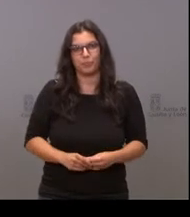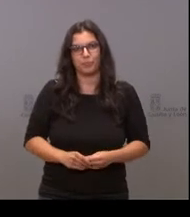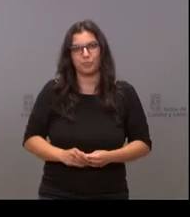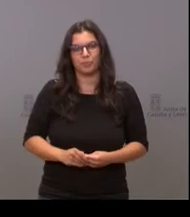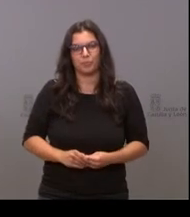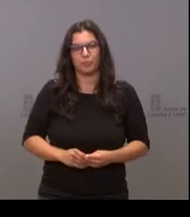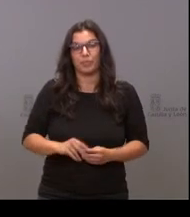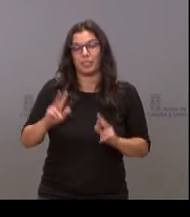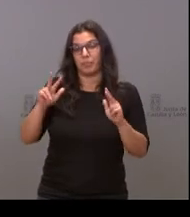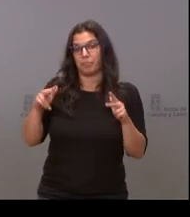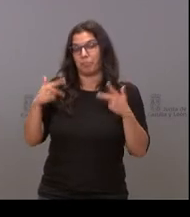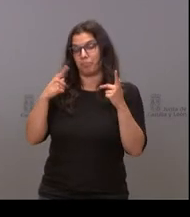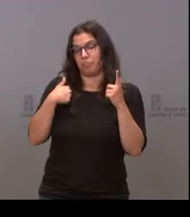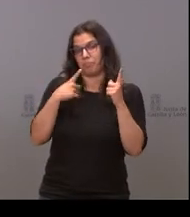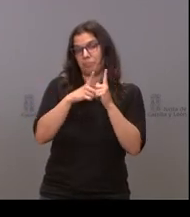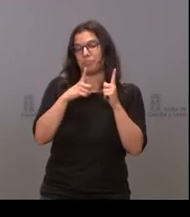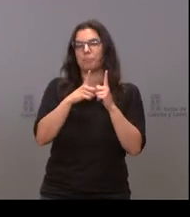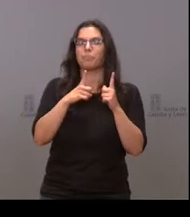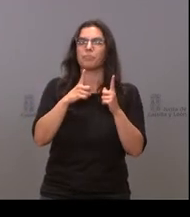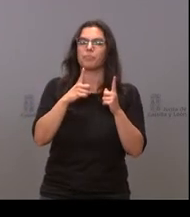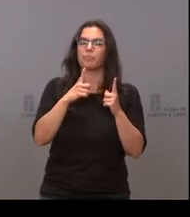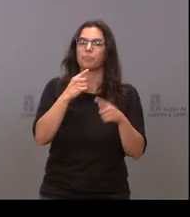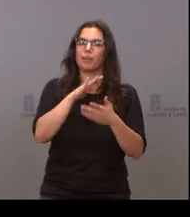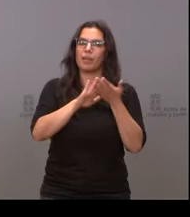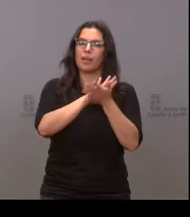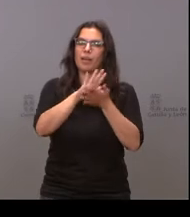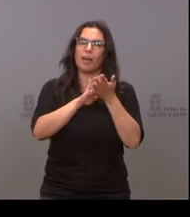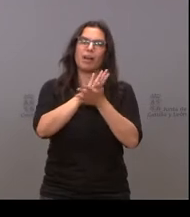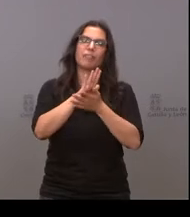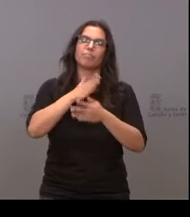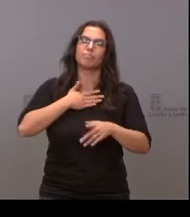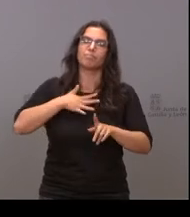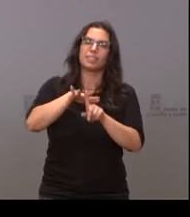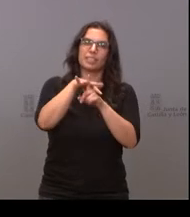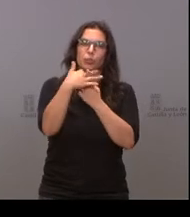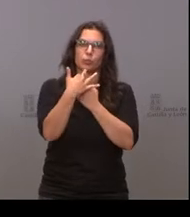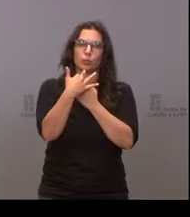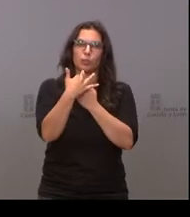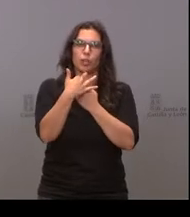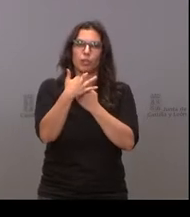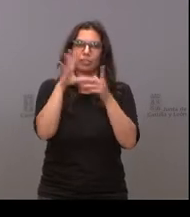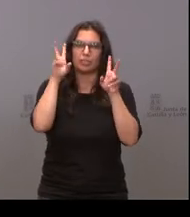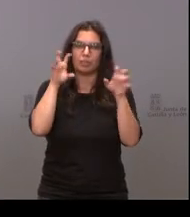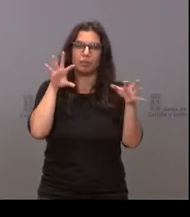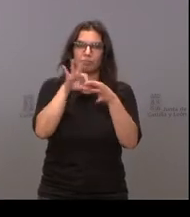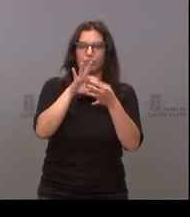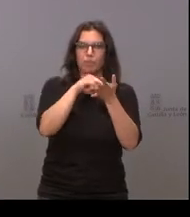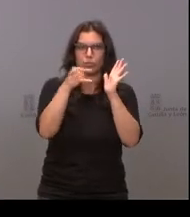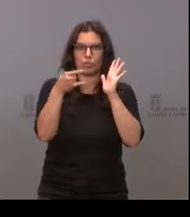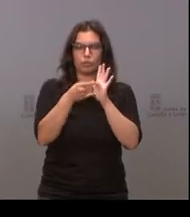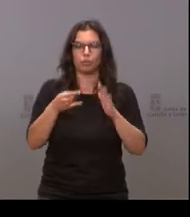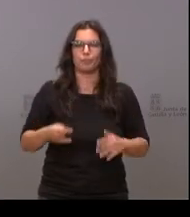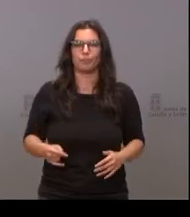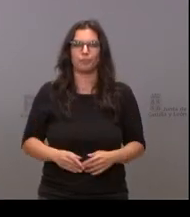mejor a permitir es unas palabras respecto a nuestra nuestra situación en este gran proyecto este magno proyecto